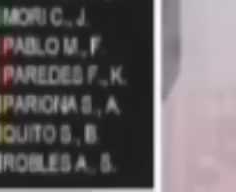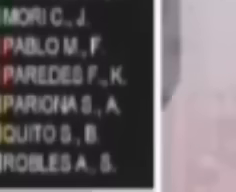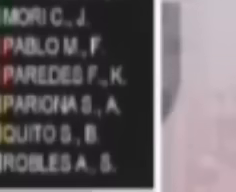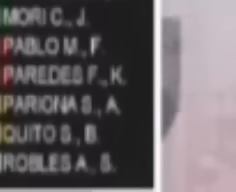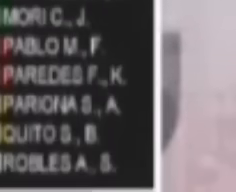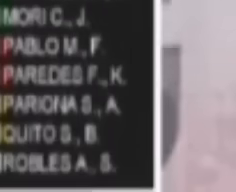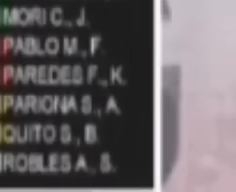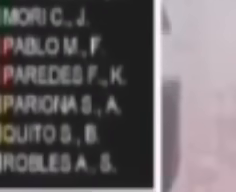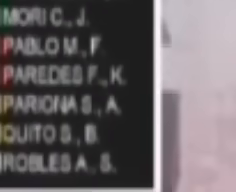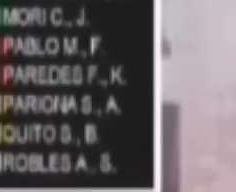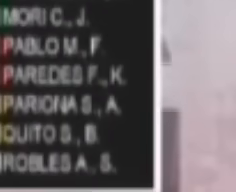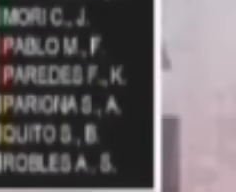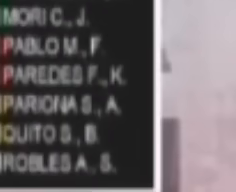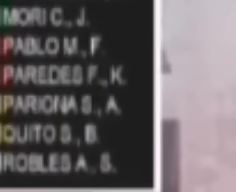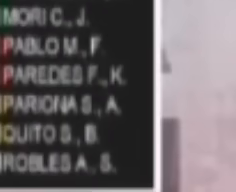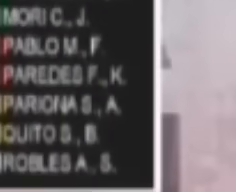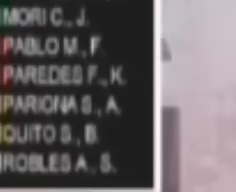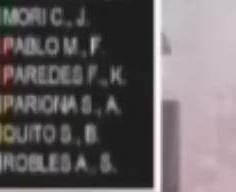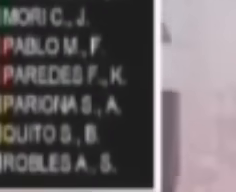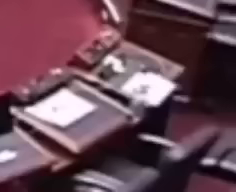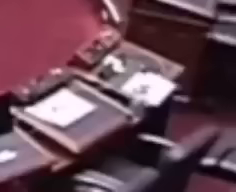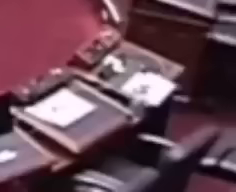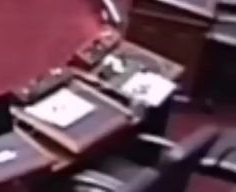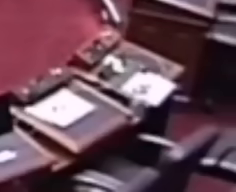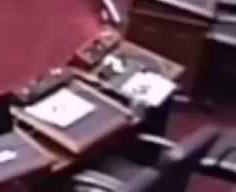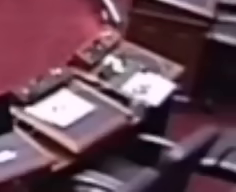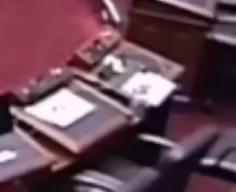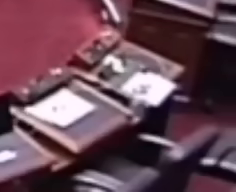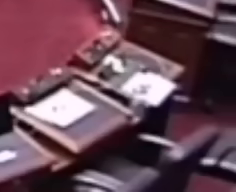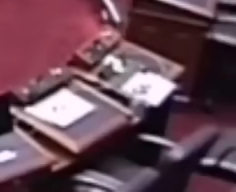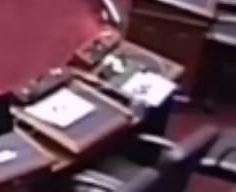votar. Votación cerrada.